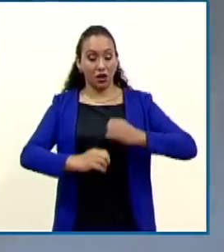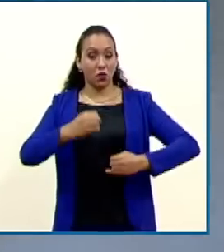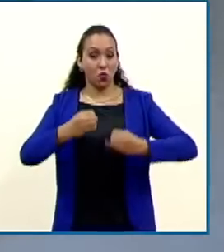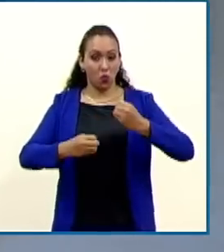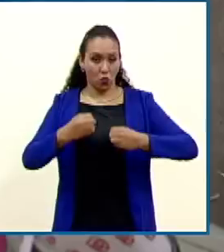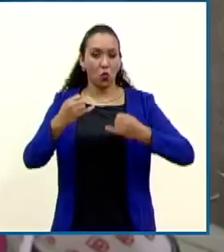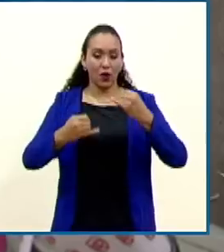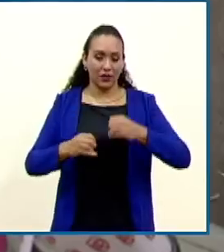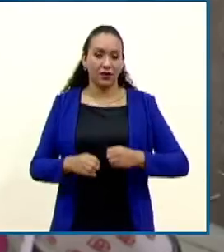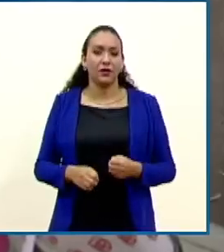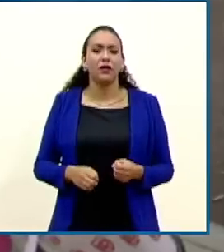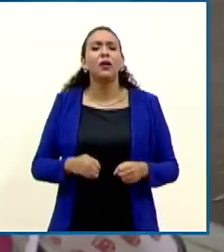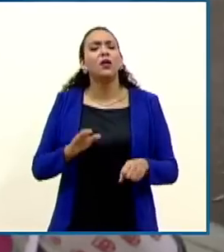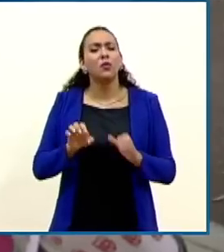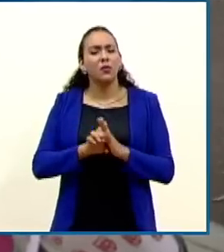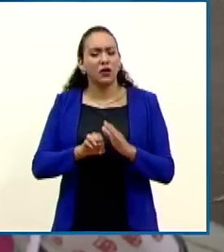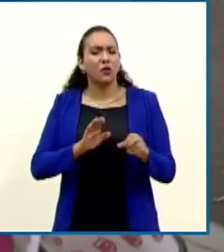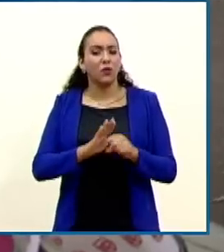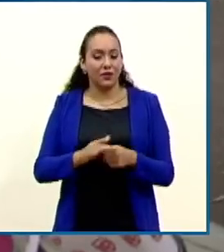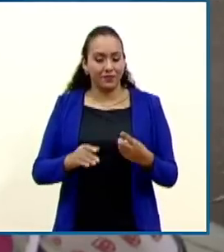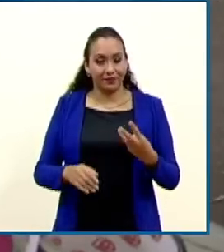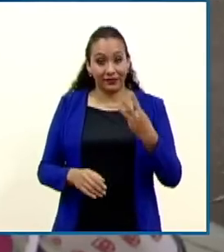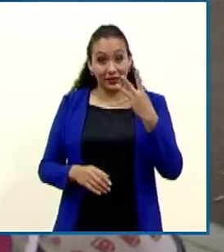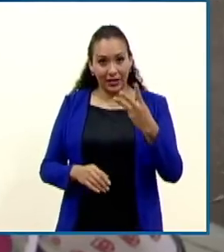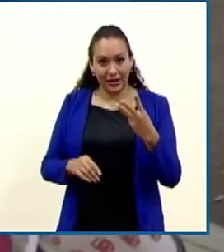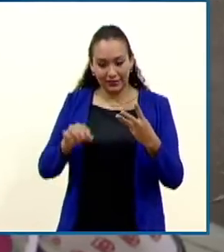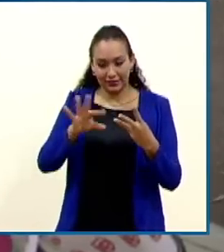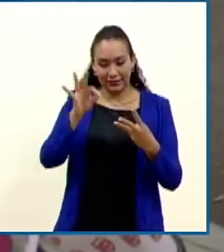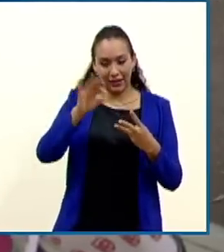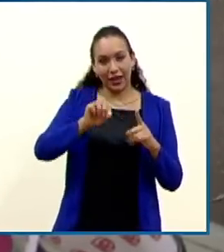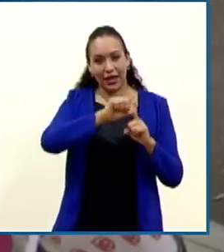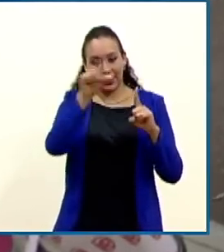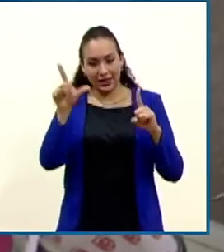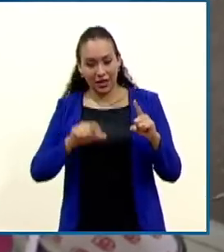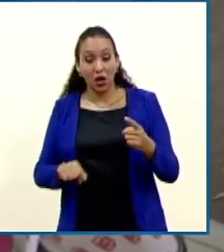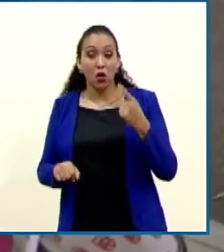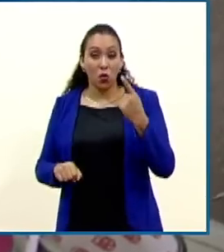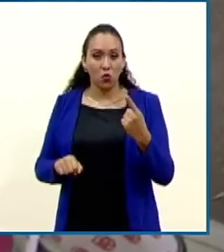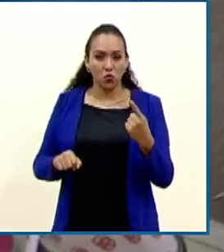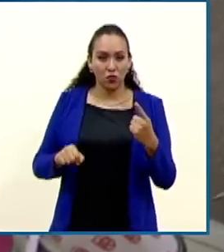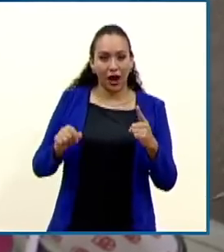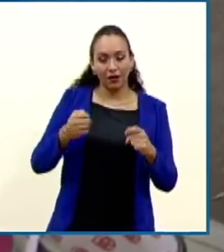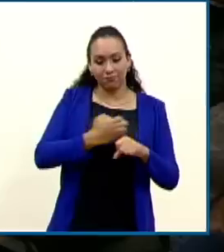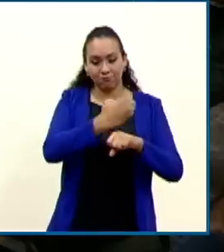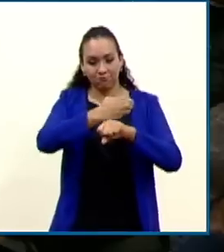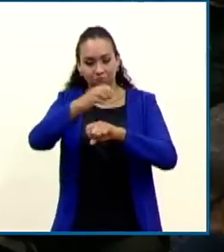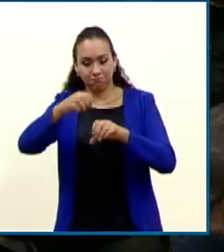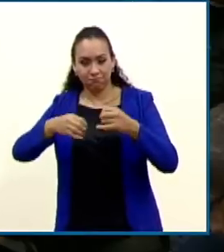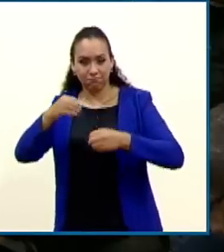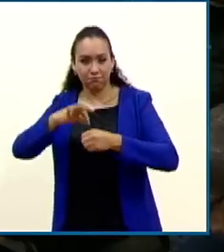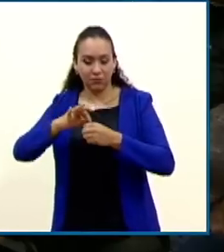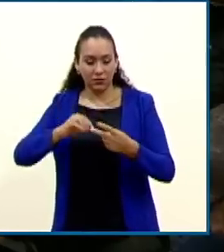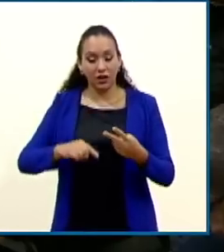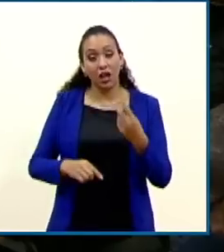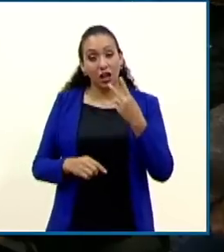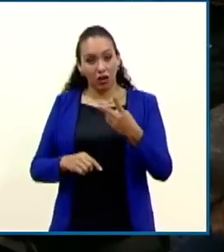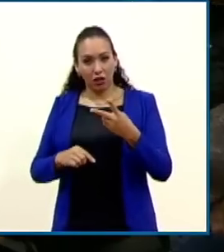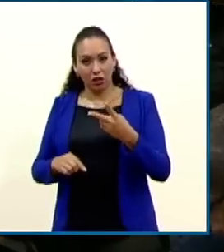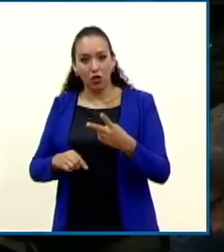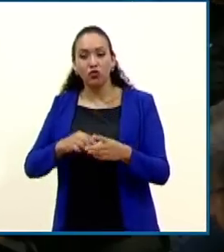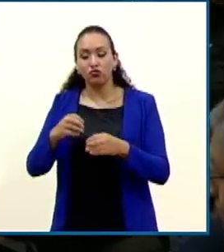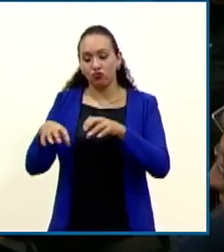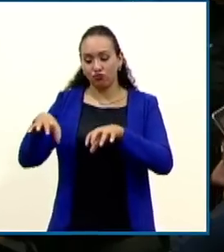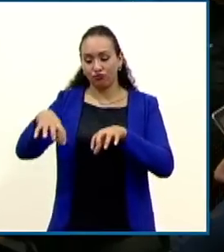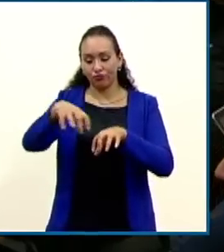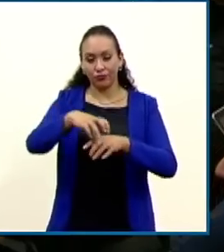que incluye 3 elecciones a nivel nacional, 1 a nivel circunscripción electoral y 2 a nivel circuito